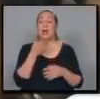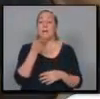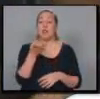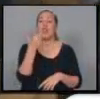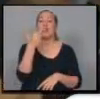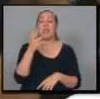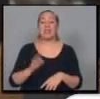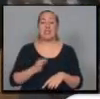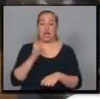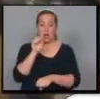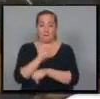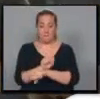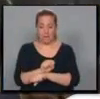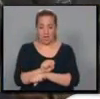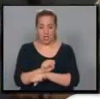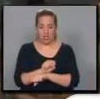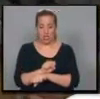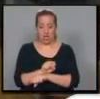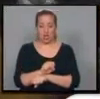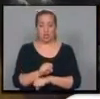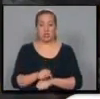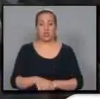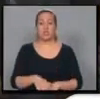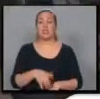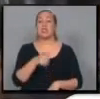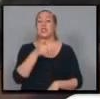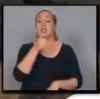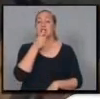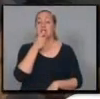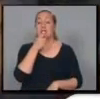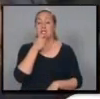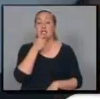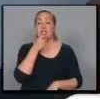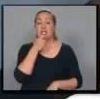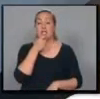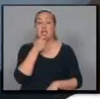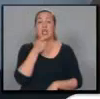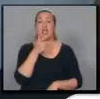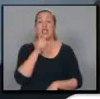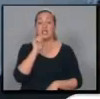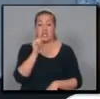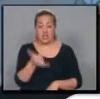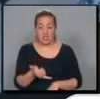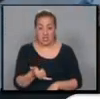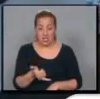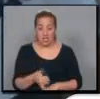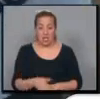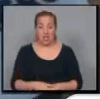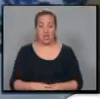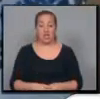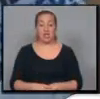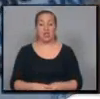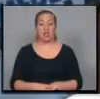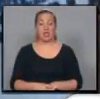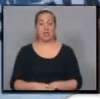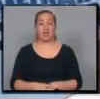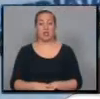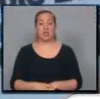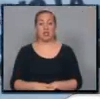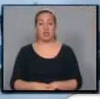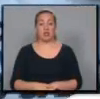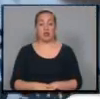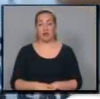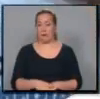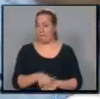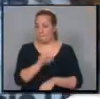ella, que en principio, si es que finalmente se convalida, sería sin prisión